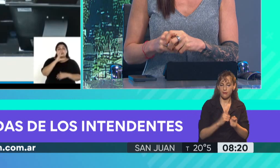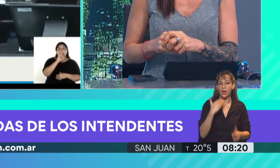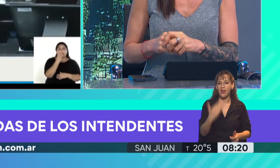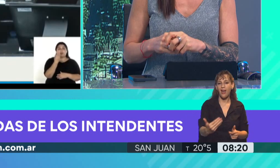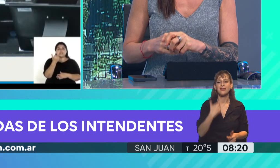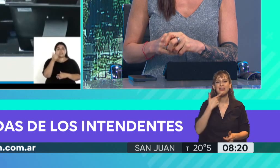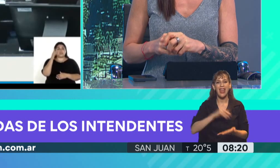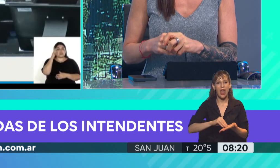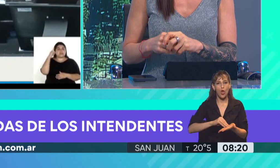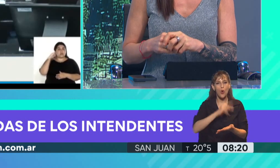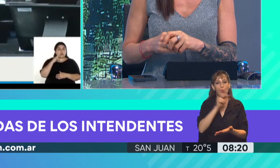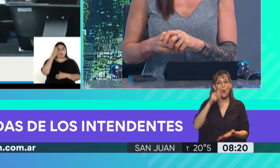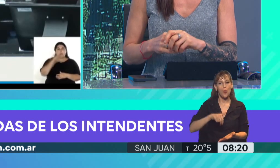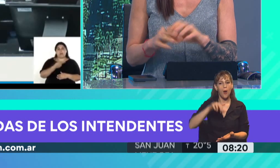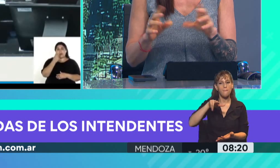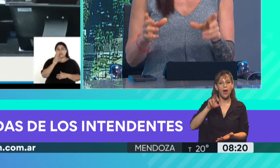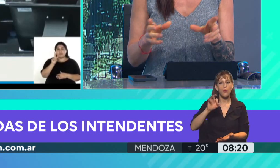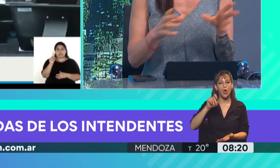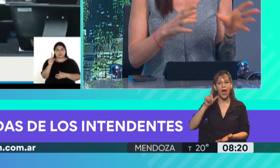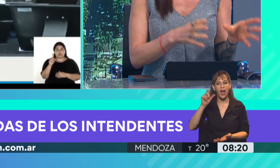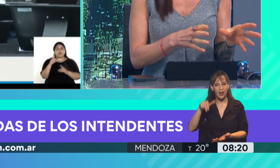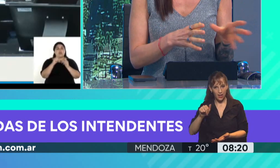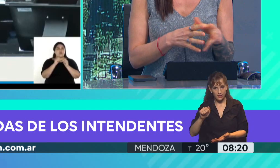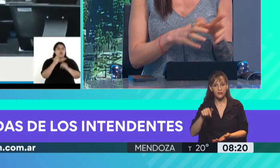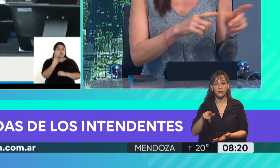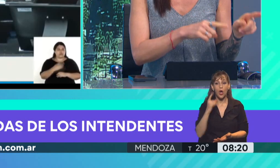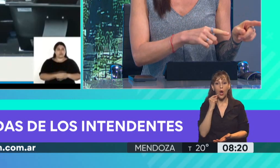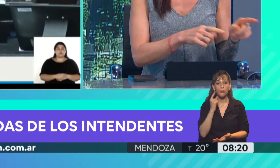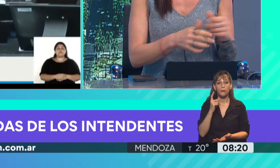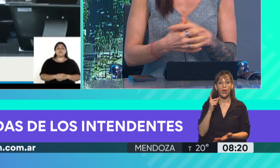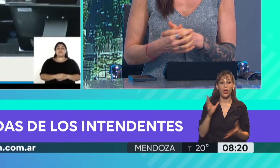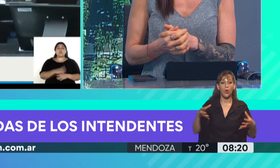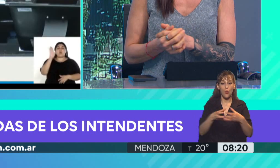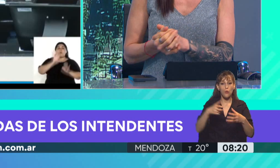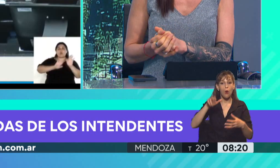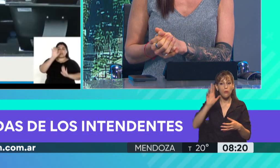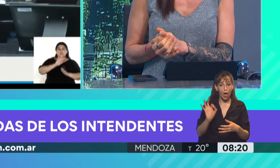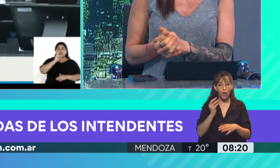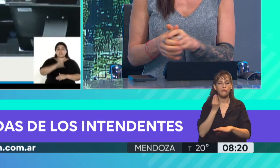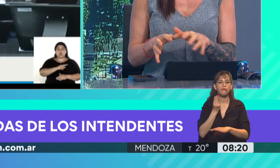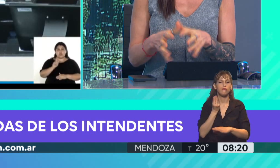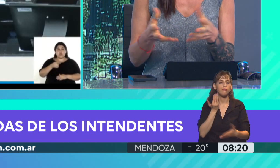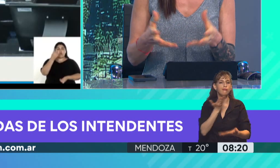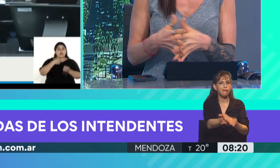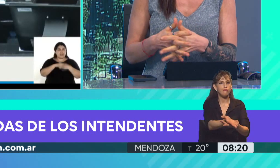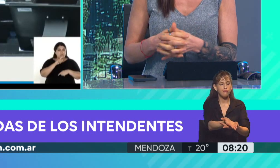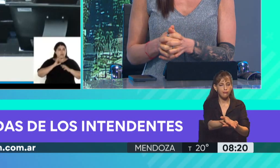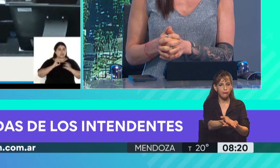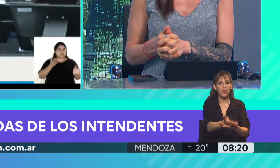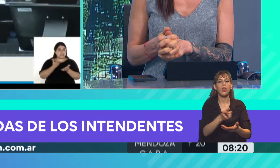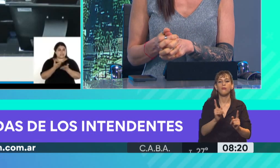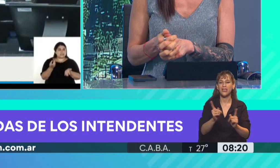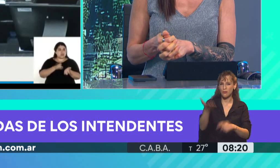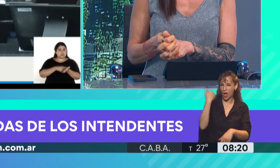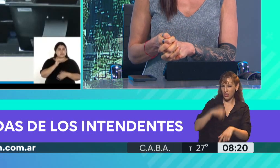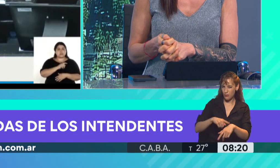senador juan pablo allan senador del pro que vale aclarar estuvo en la mesa en el banco provincia en donde se hablaba del armado